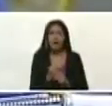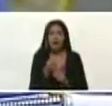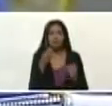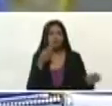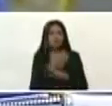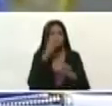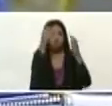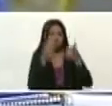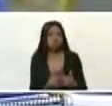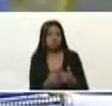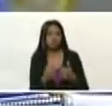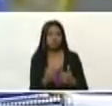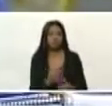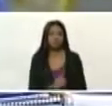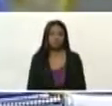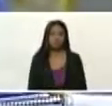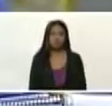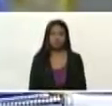cárcel, compadre.